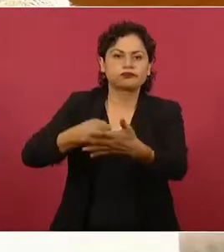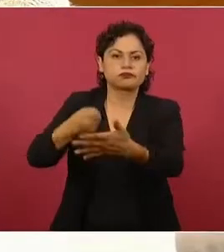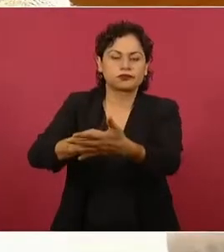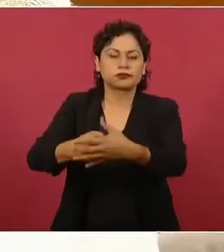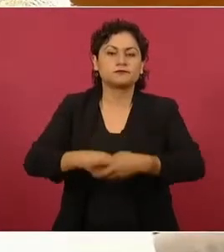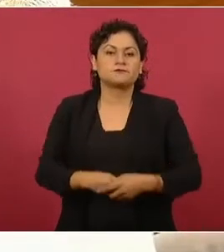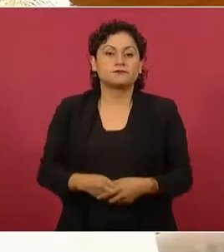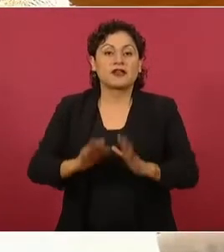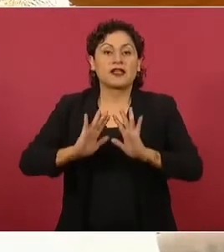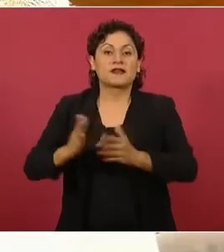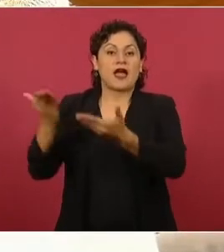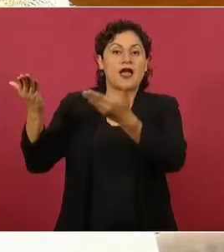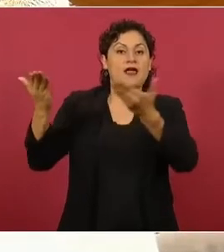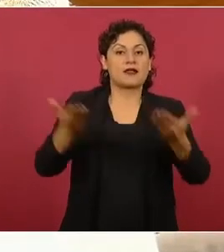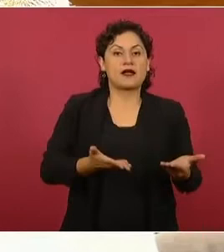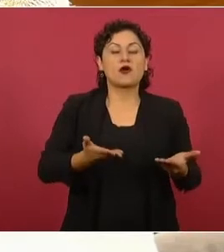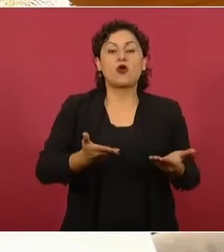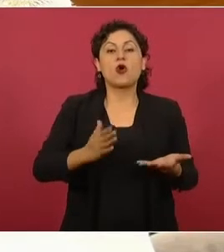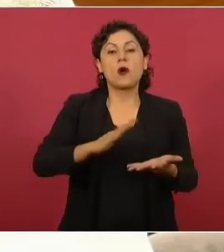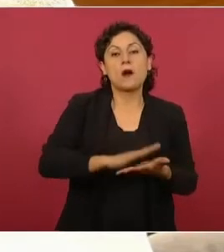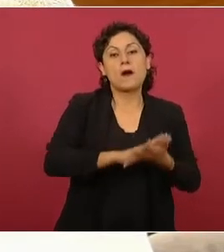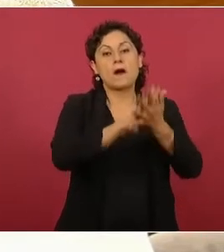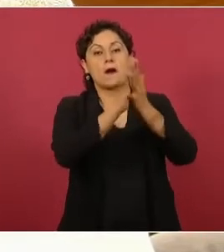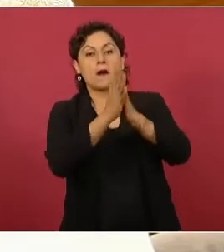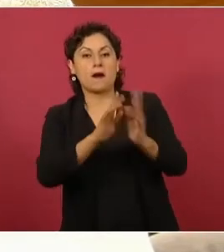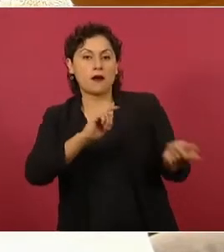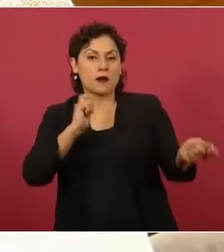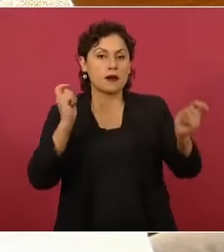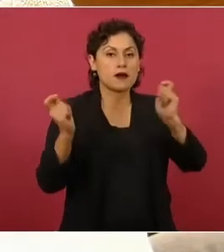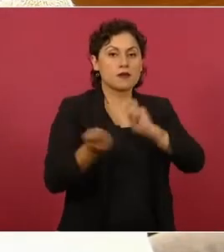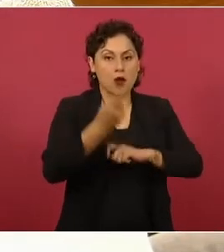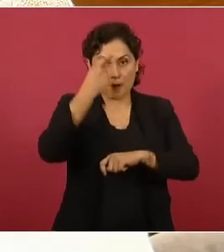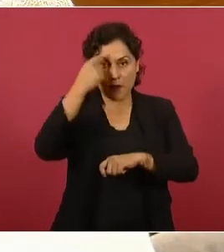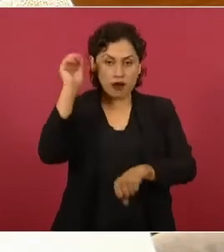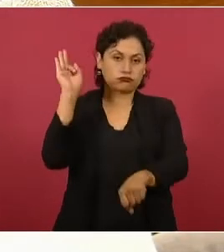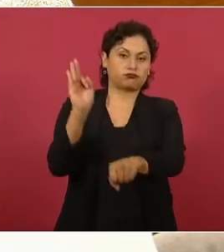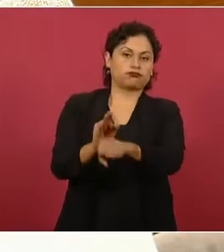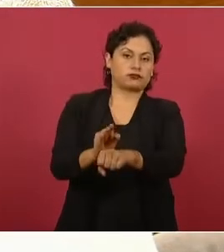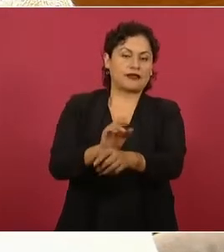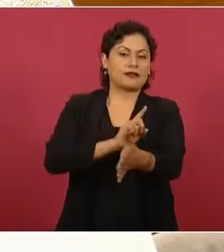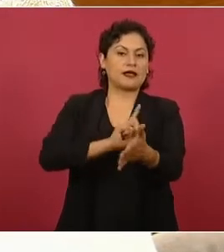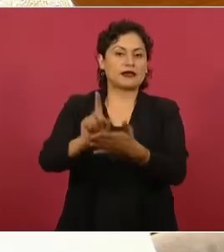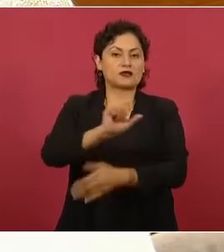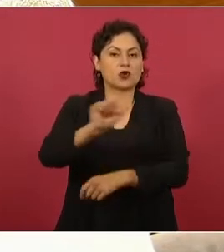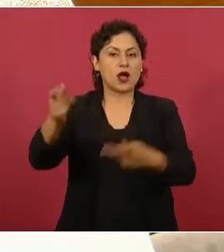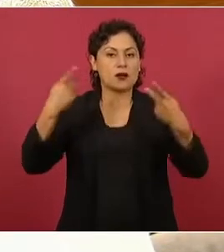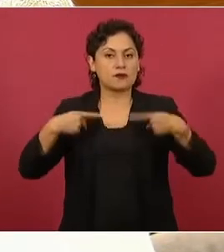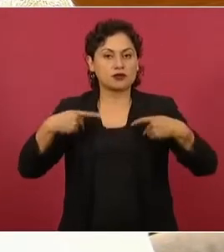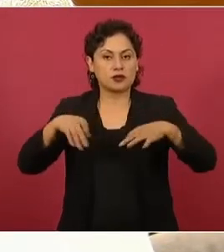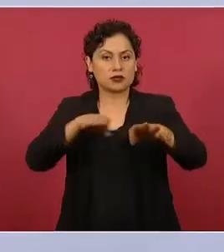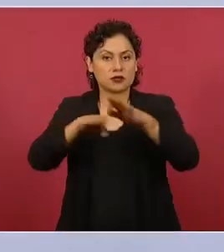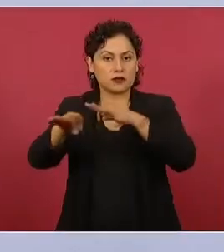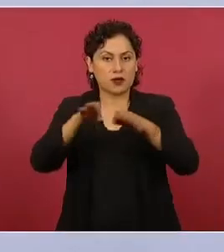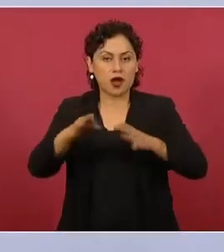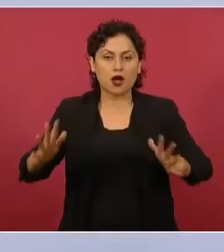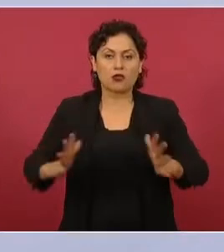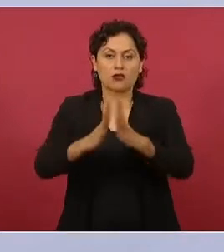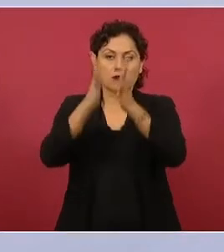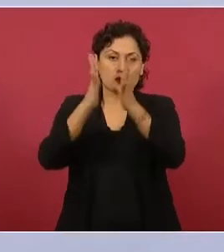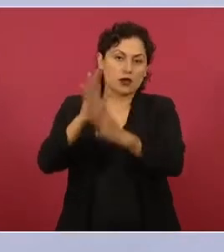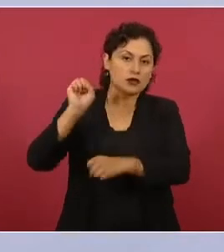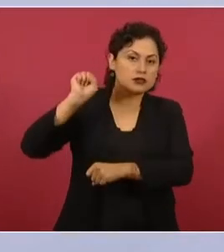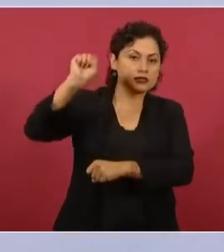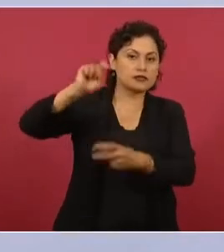de la vida pública nacional para reivindicar los derechos de los obreros, democracia sindical, aumento a los